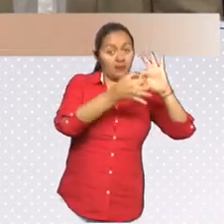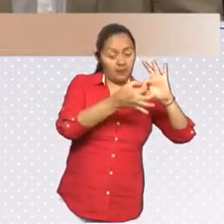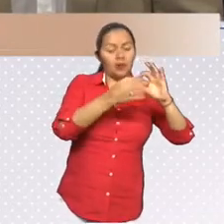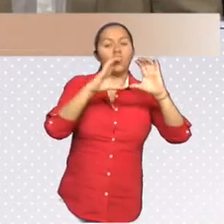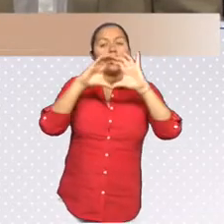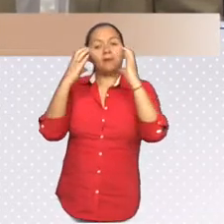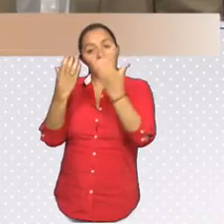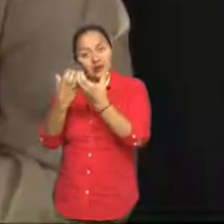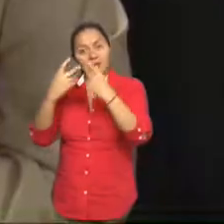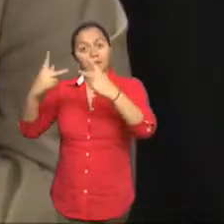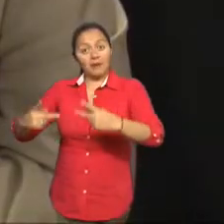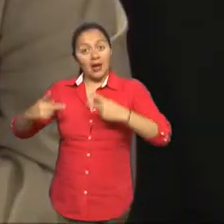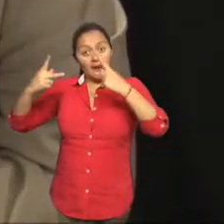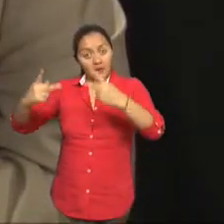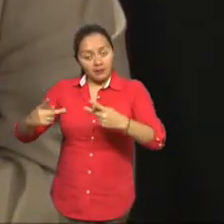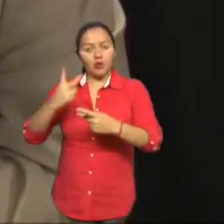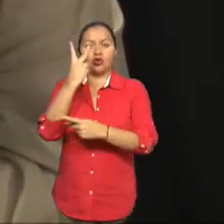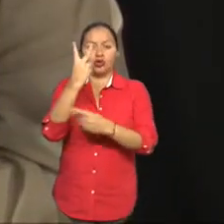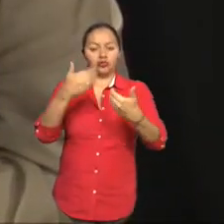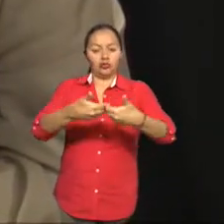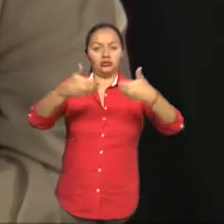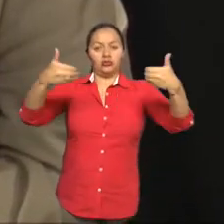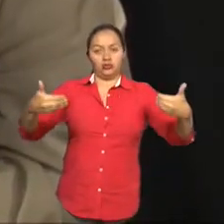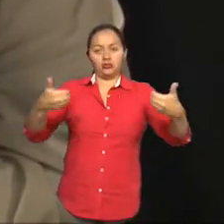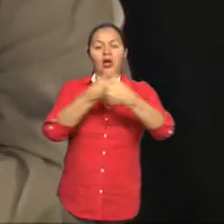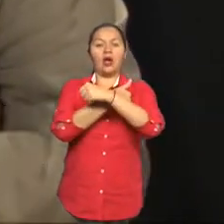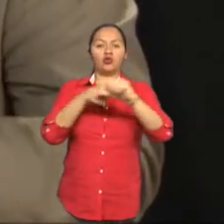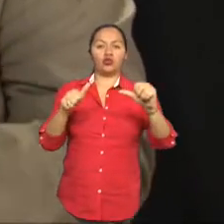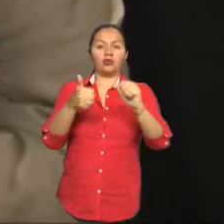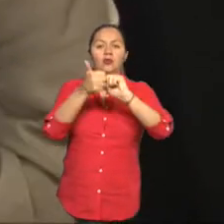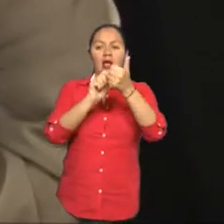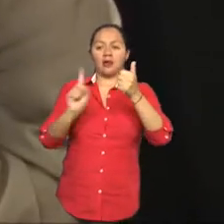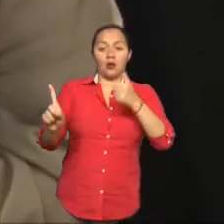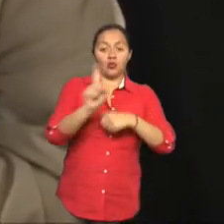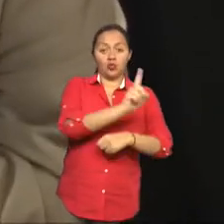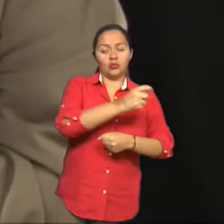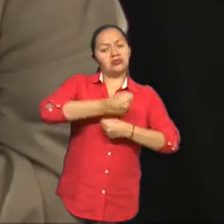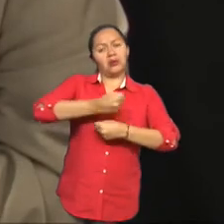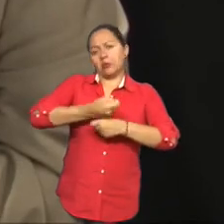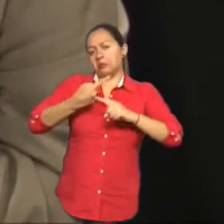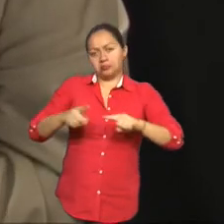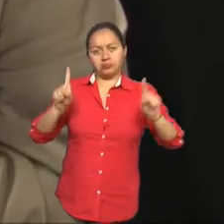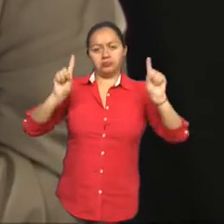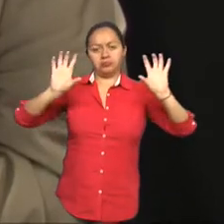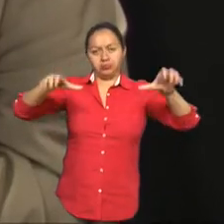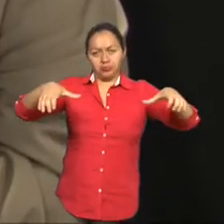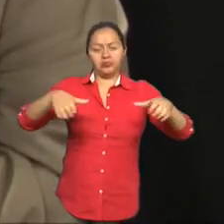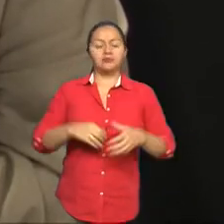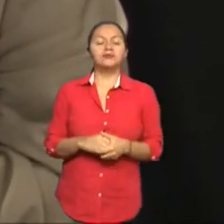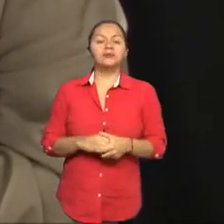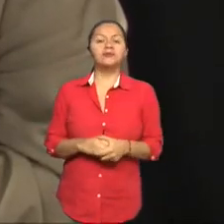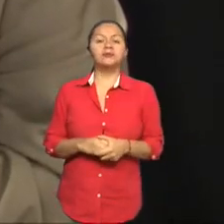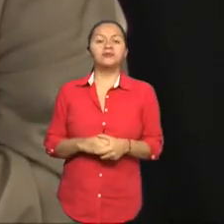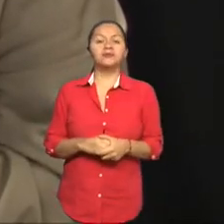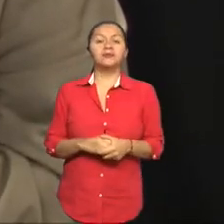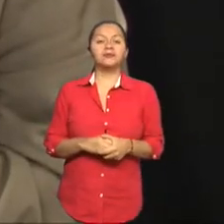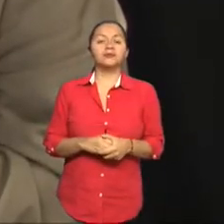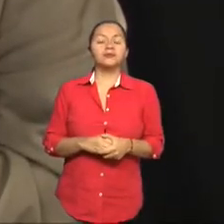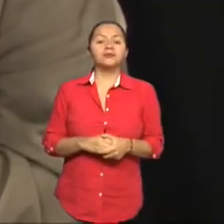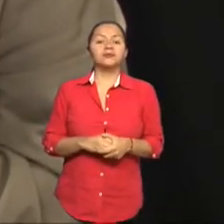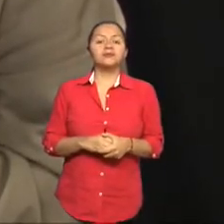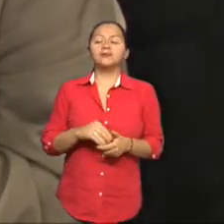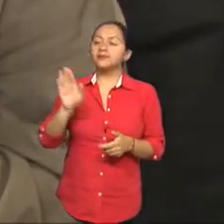son 2 instituciones autónomas y cada uno trabaja en el ámbito que le compete, olímpico y paralímpico.